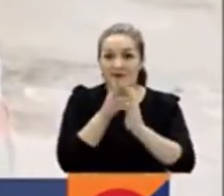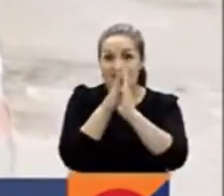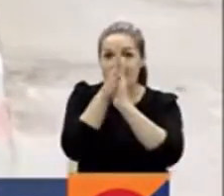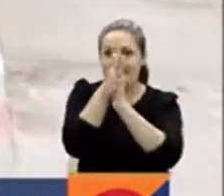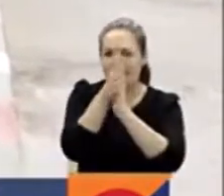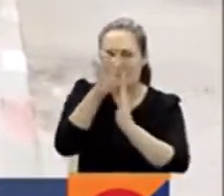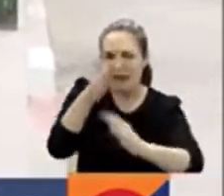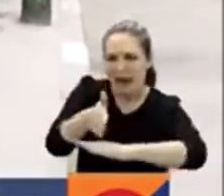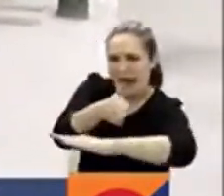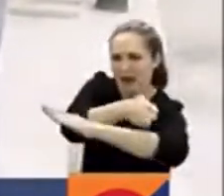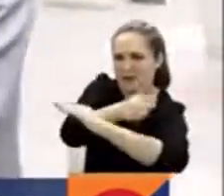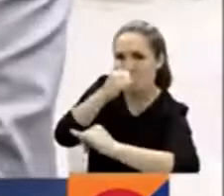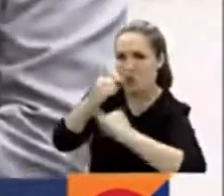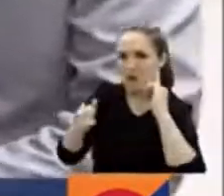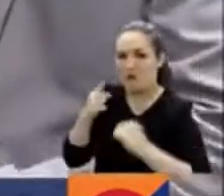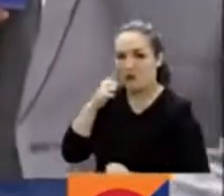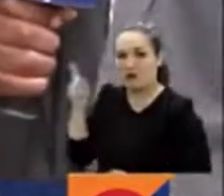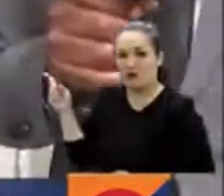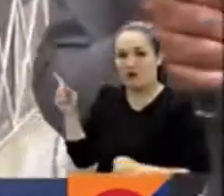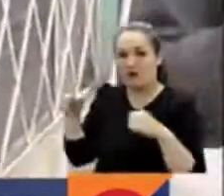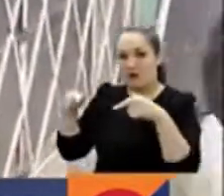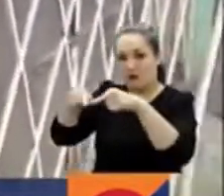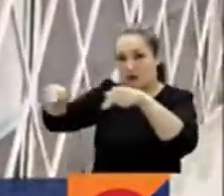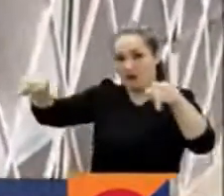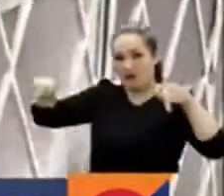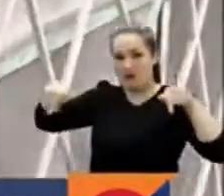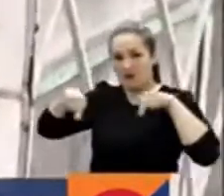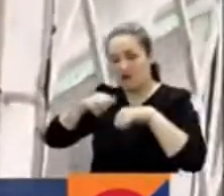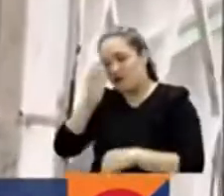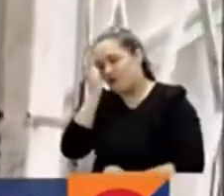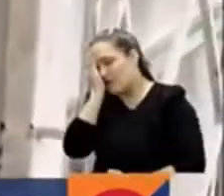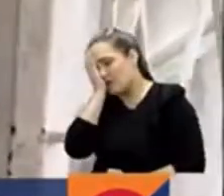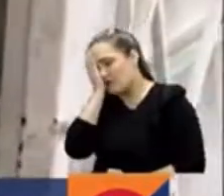permítanme mostrarle la habitación en donde dormían los